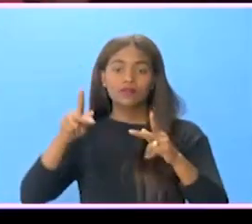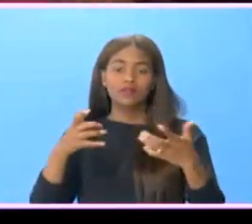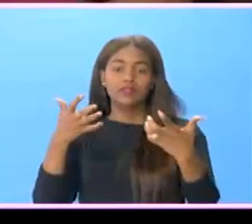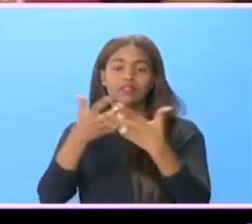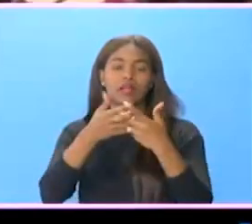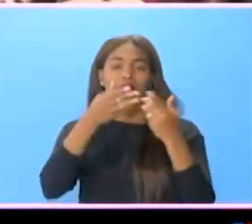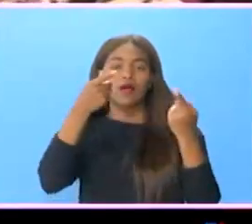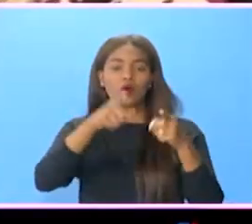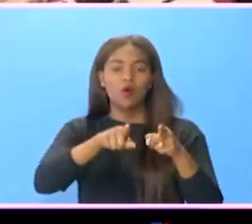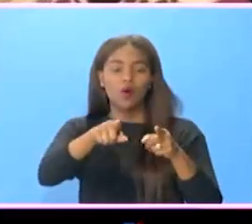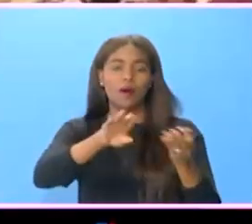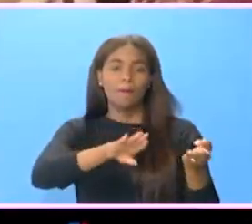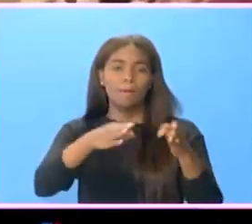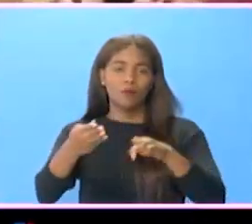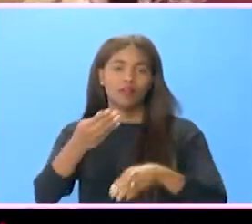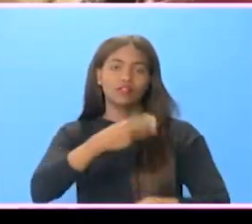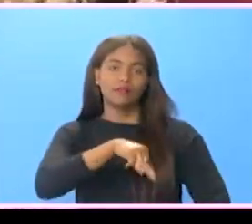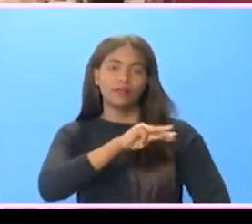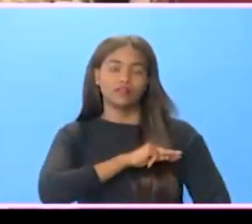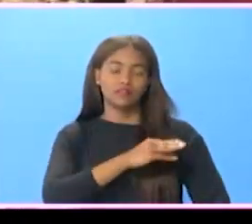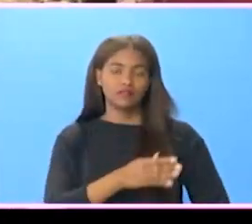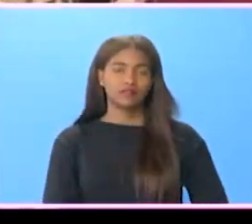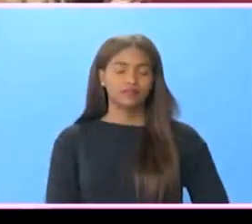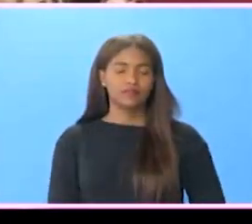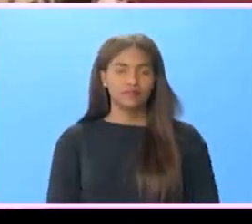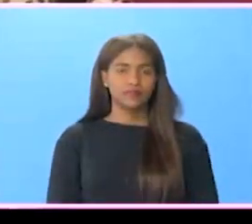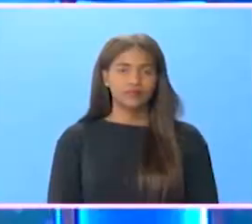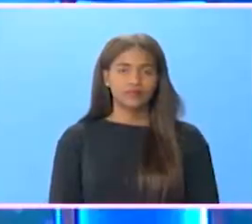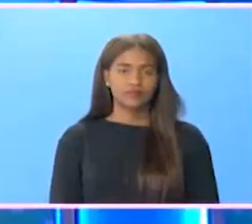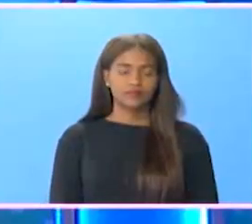la muerte del funcionario.